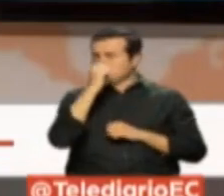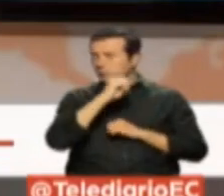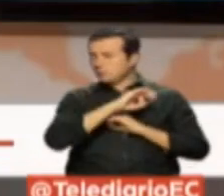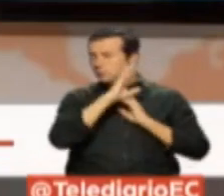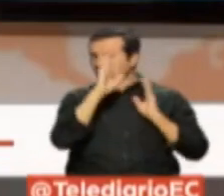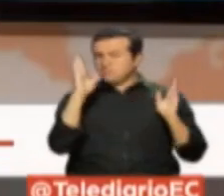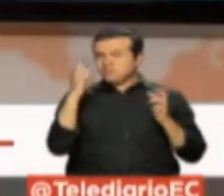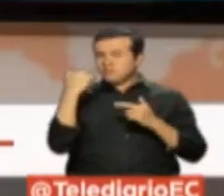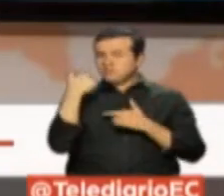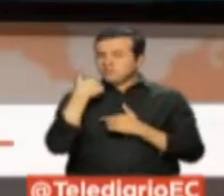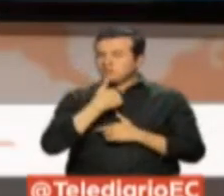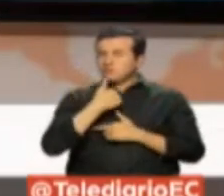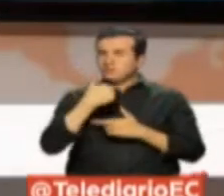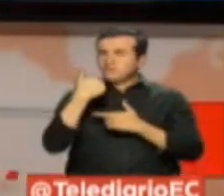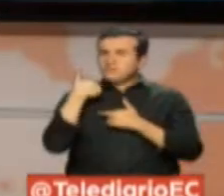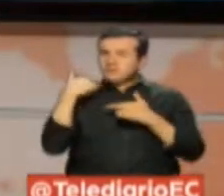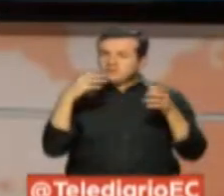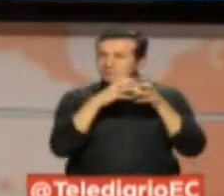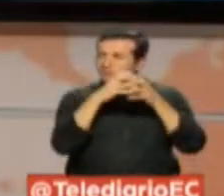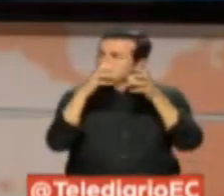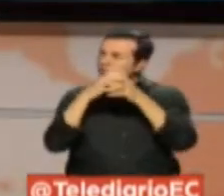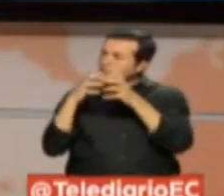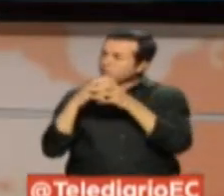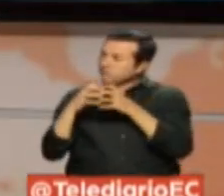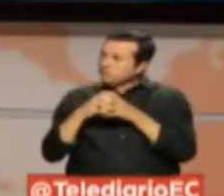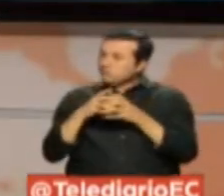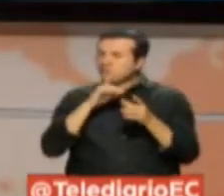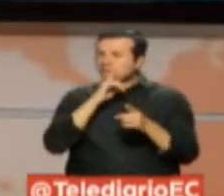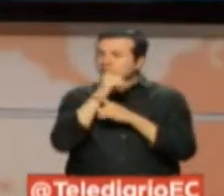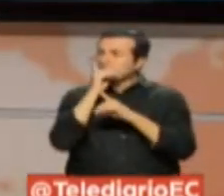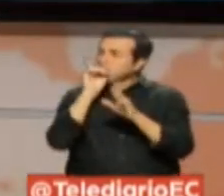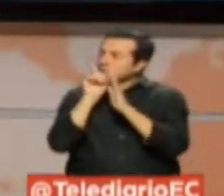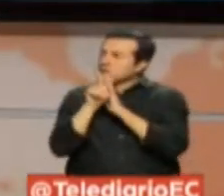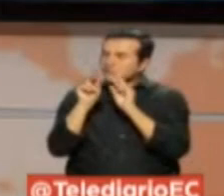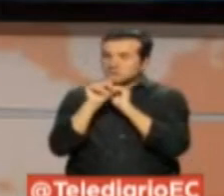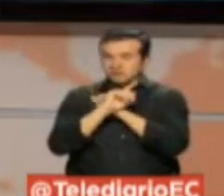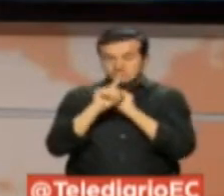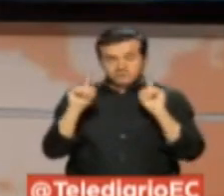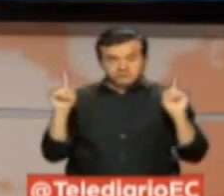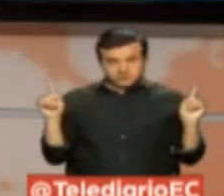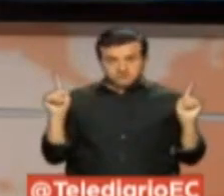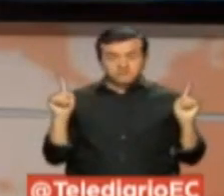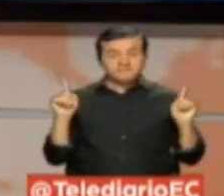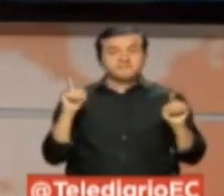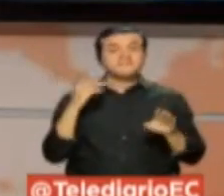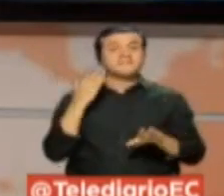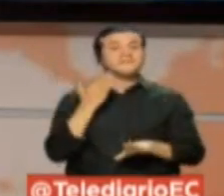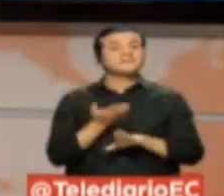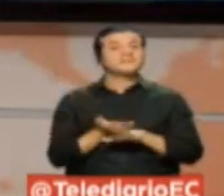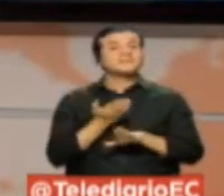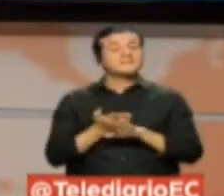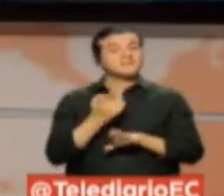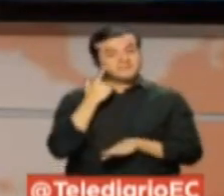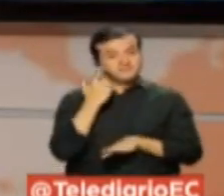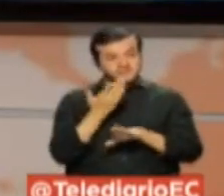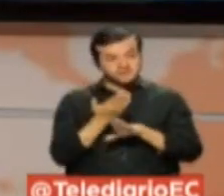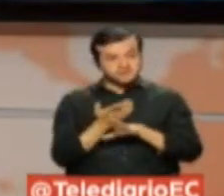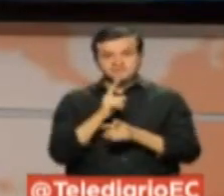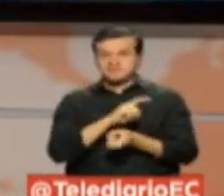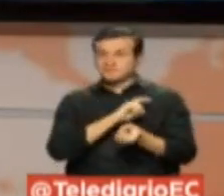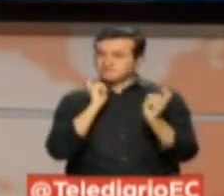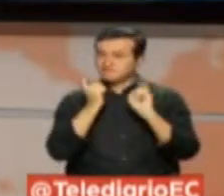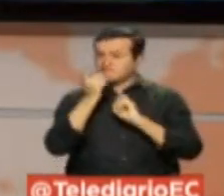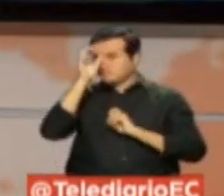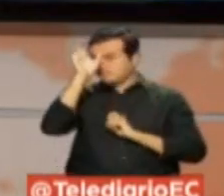no es nuestro rol como cámaras ser los denunciantes de este tipo de cosas. La propuesta que nosotros proponemos es cambiar